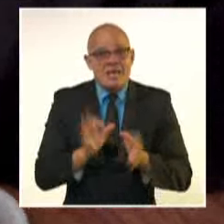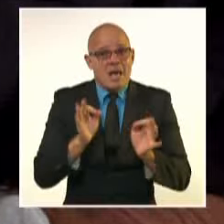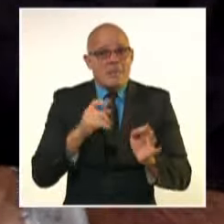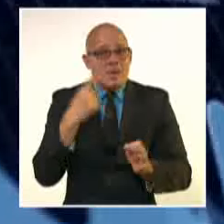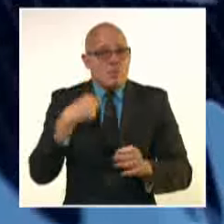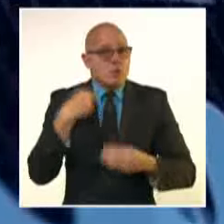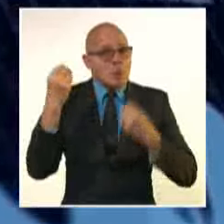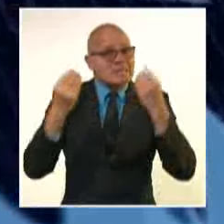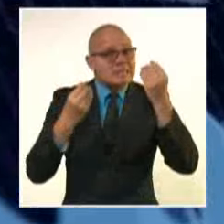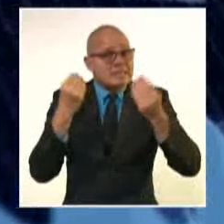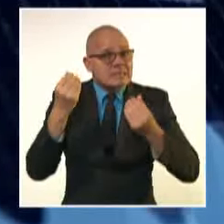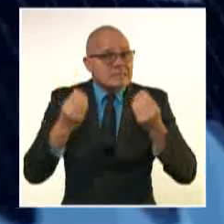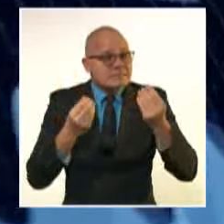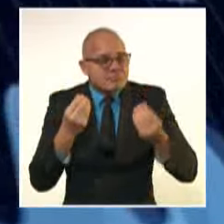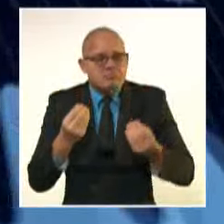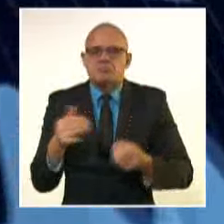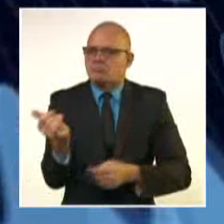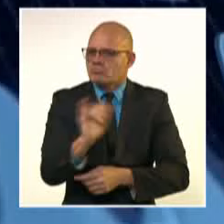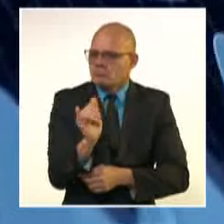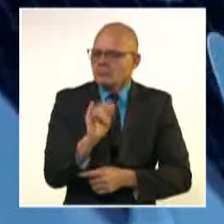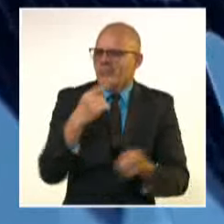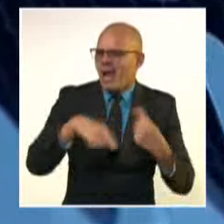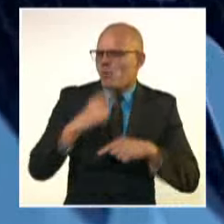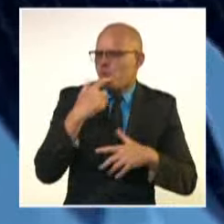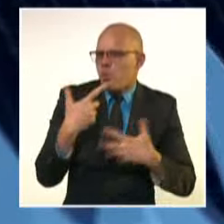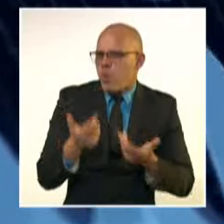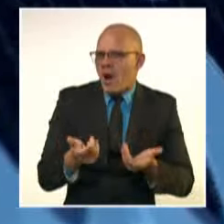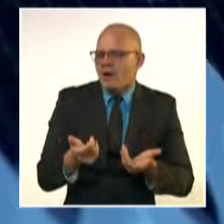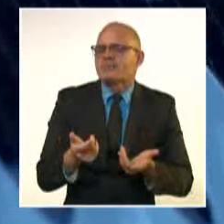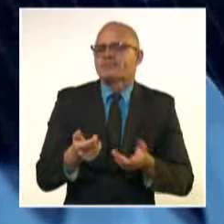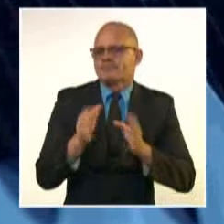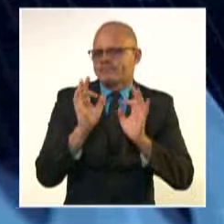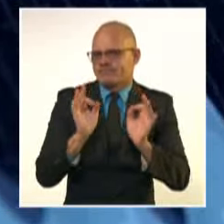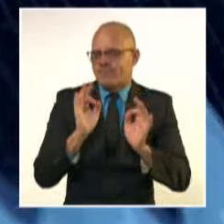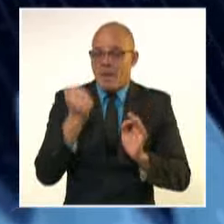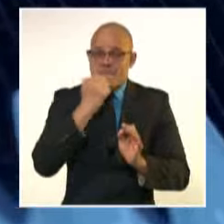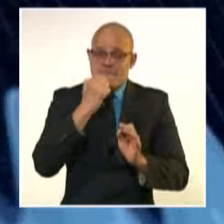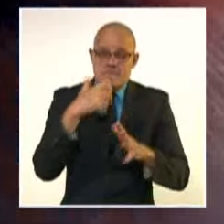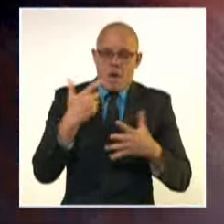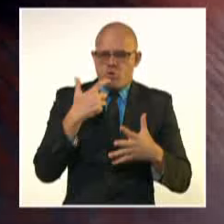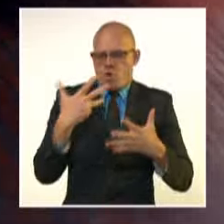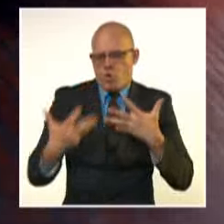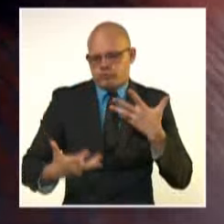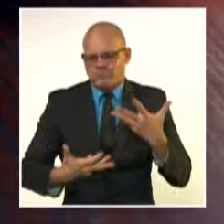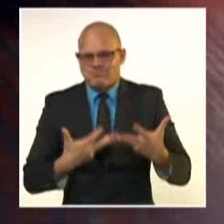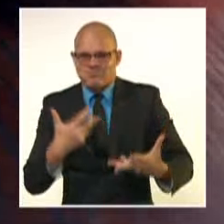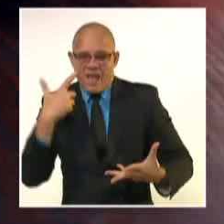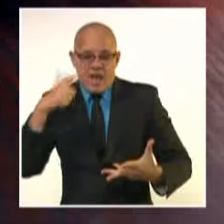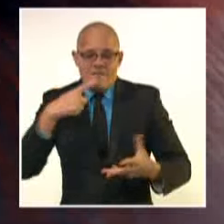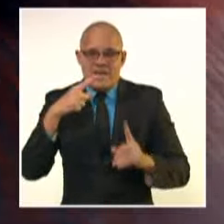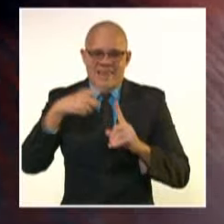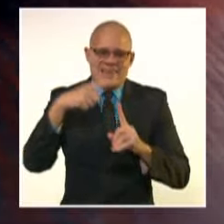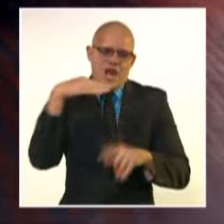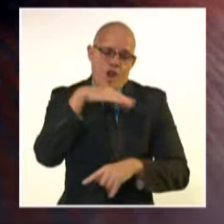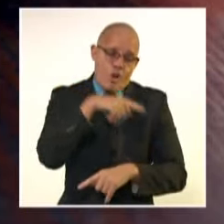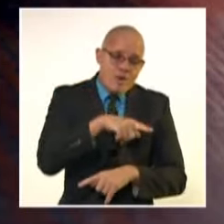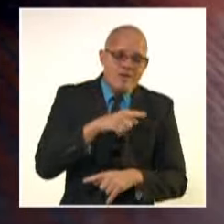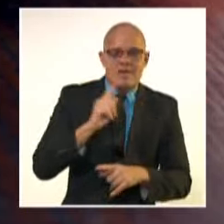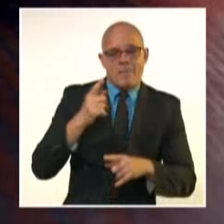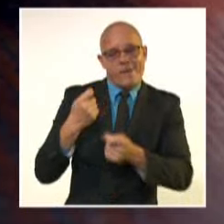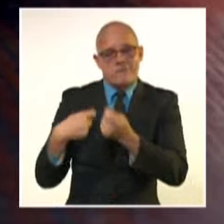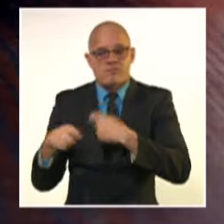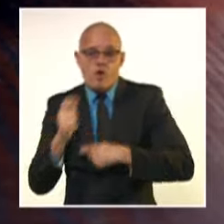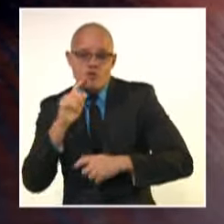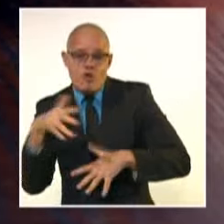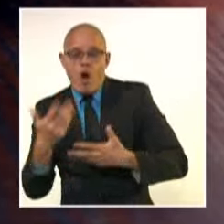en ese debate. Sigue estando presente la tensión dinámica entre tecnología y mercado por un lado y